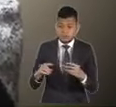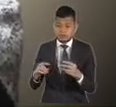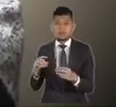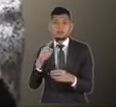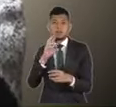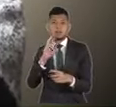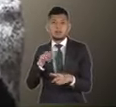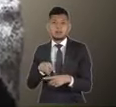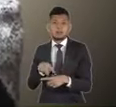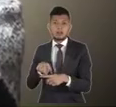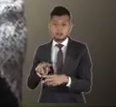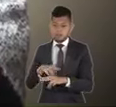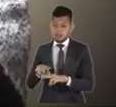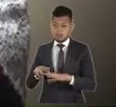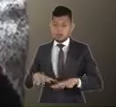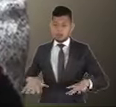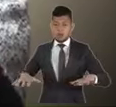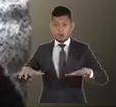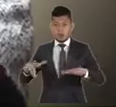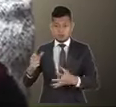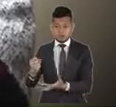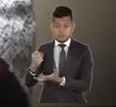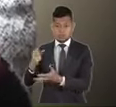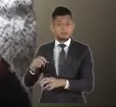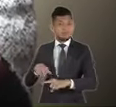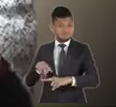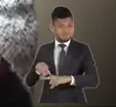recursos naturales que abunda en nuestro territorio y que es